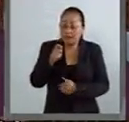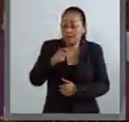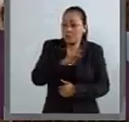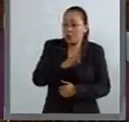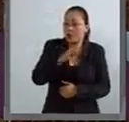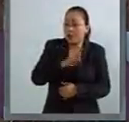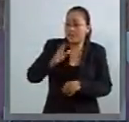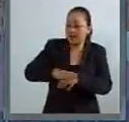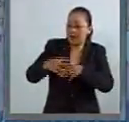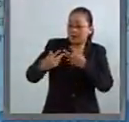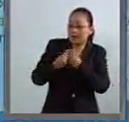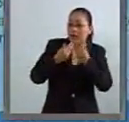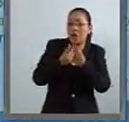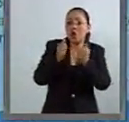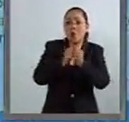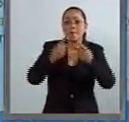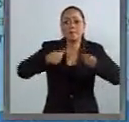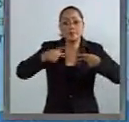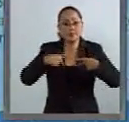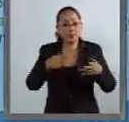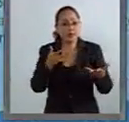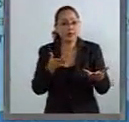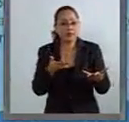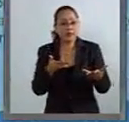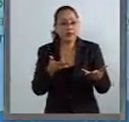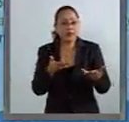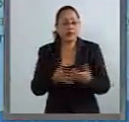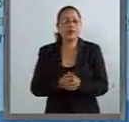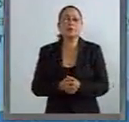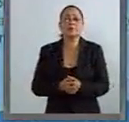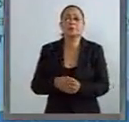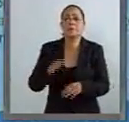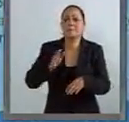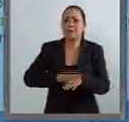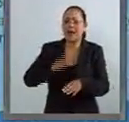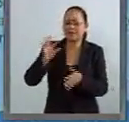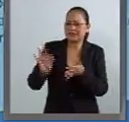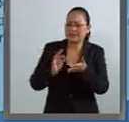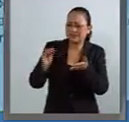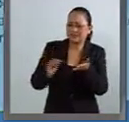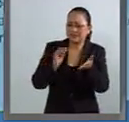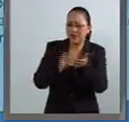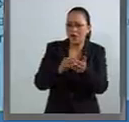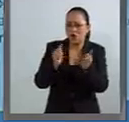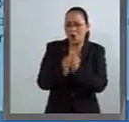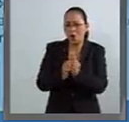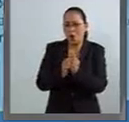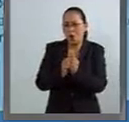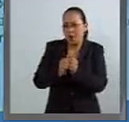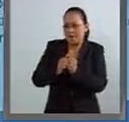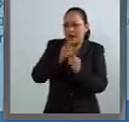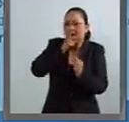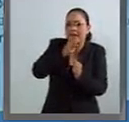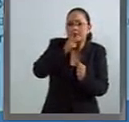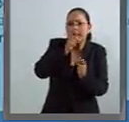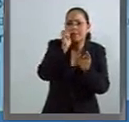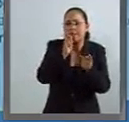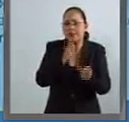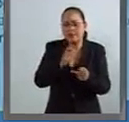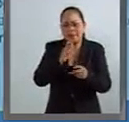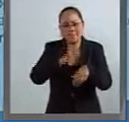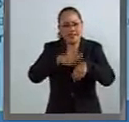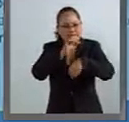más directo con la gente y generando un marco propicio y un lenguaje sencillo para dar a conocer el